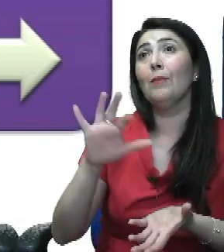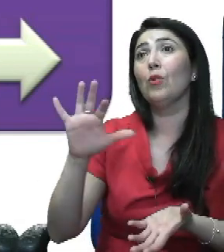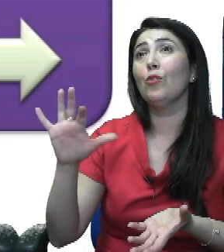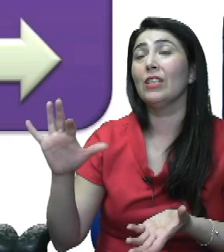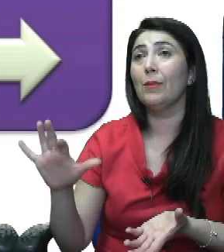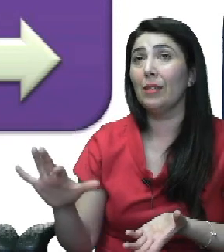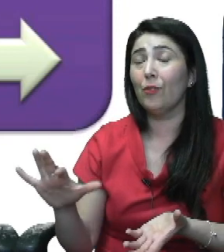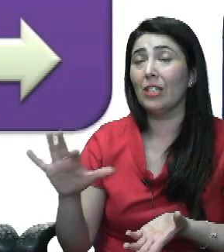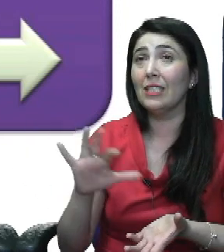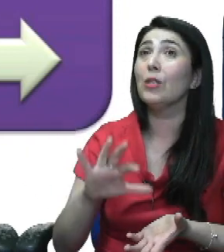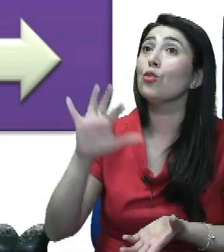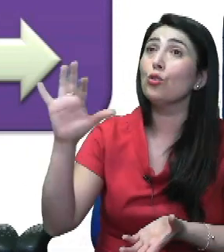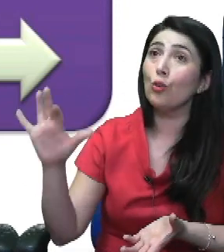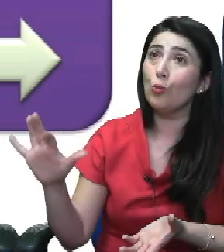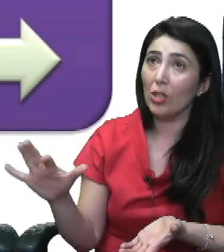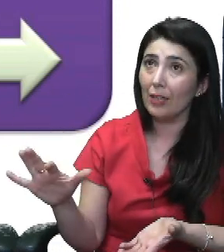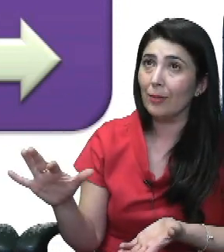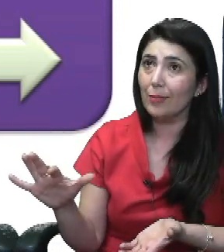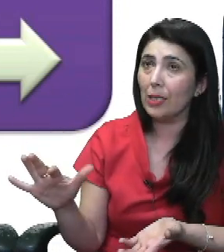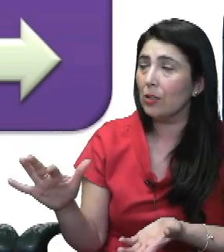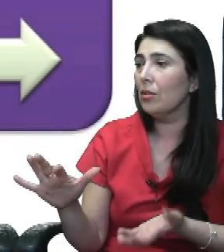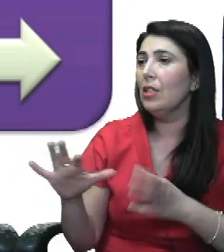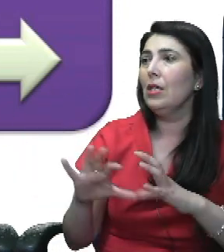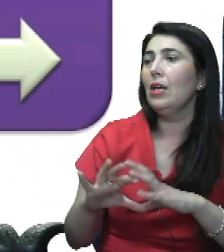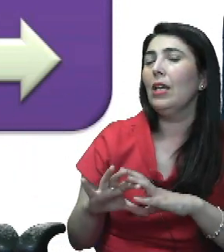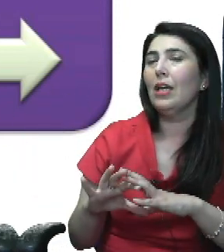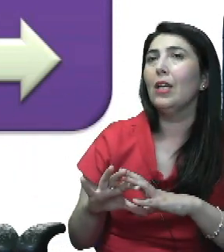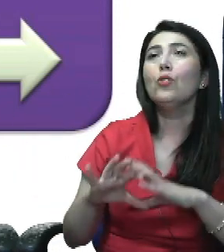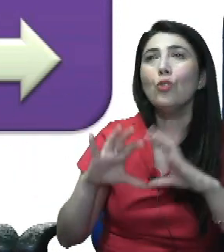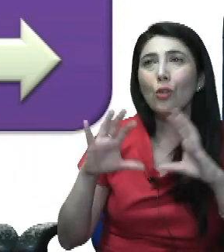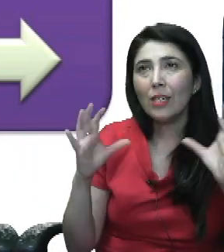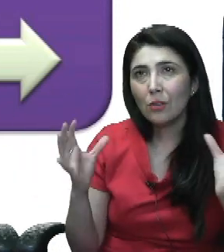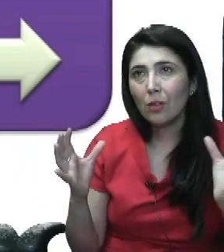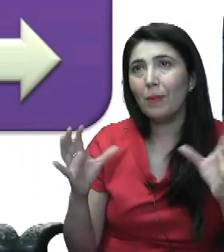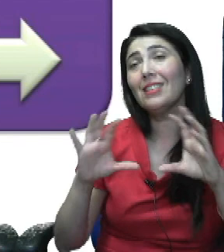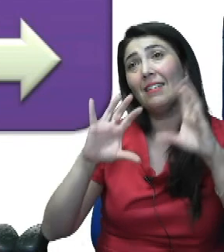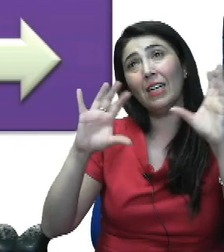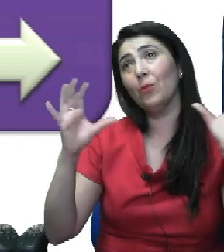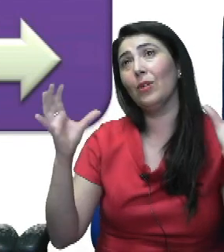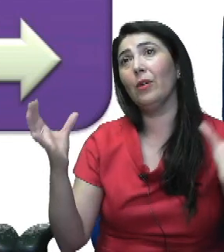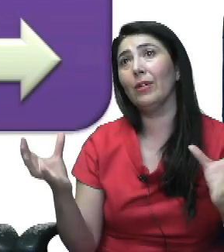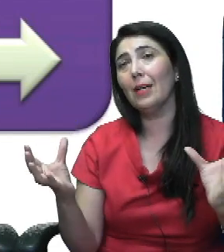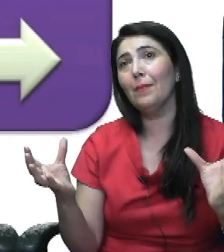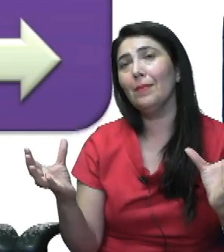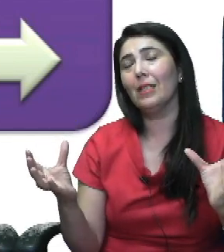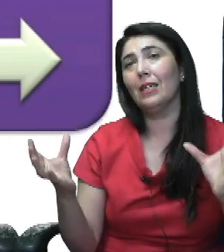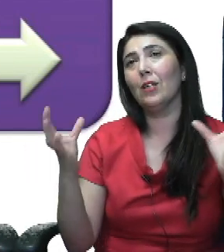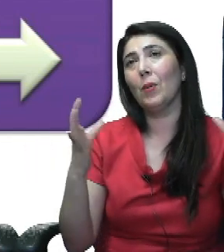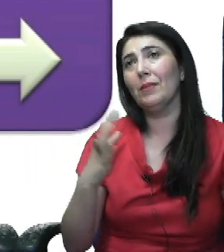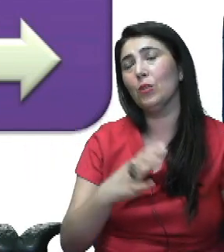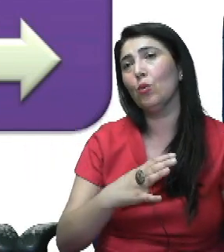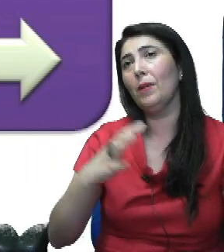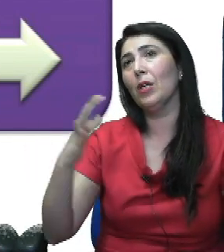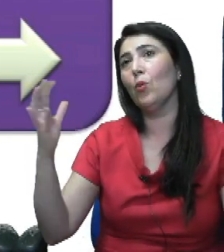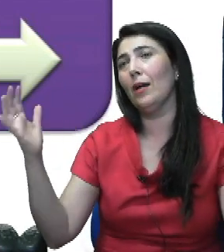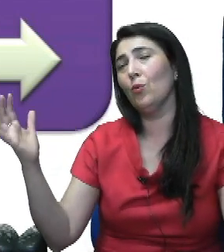acciones del ámbito del fortalecimiento sociocomunitario, ¿cierto? Todo esto, el plan de trabajo de un equipo ARSAM, que